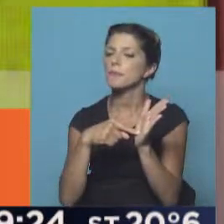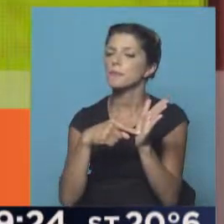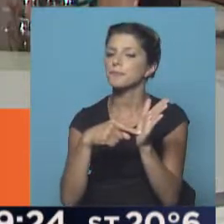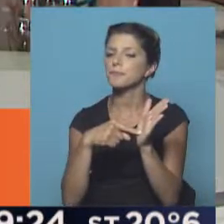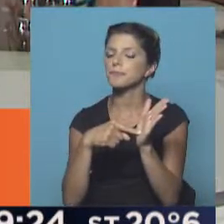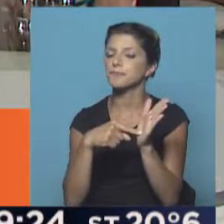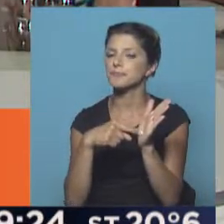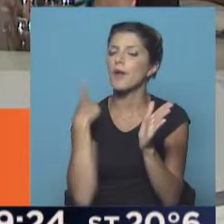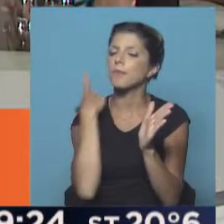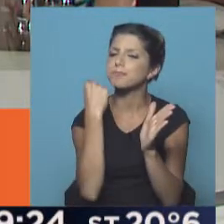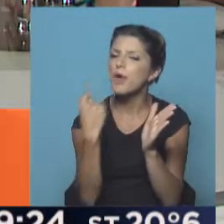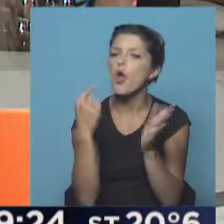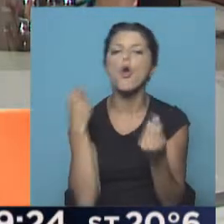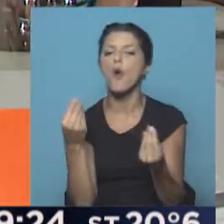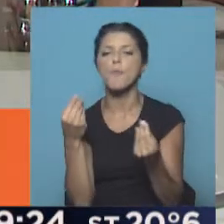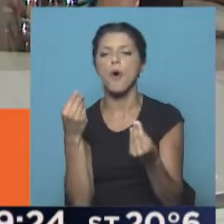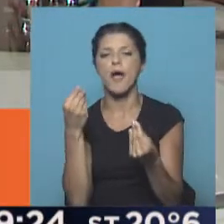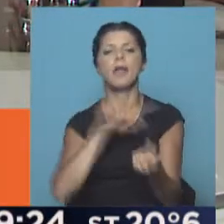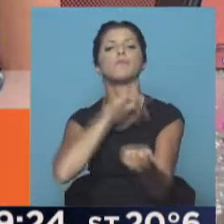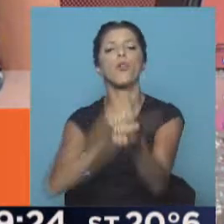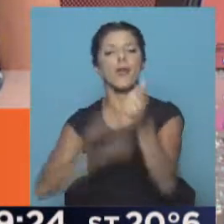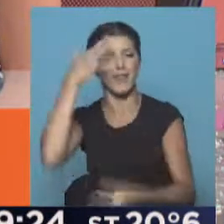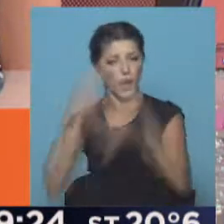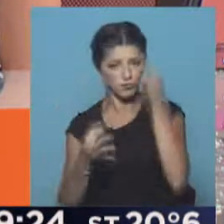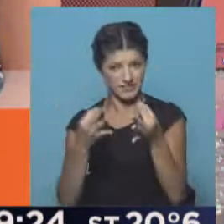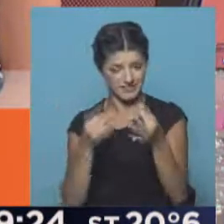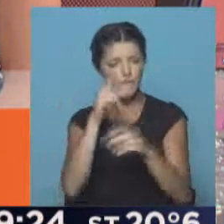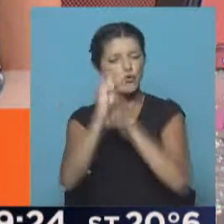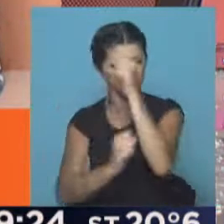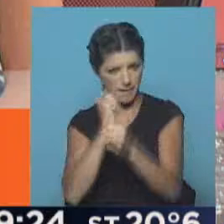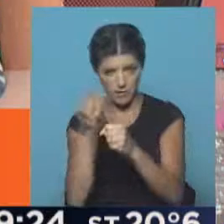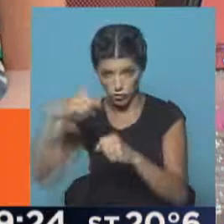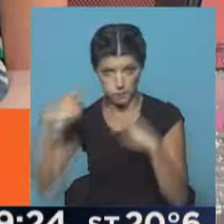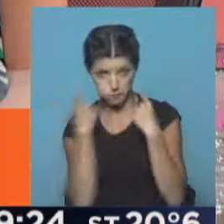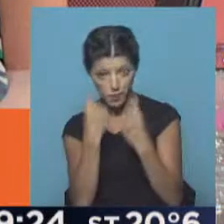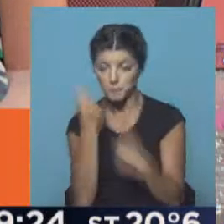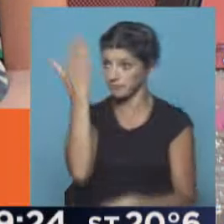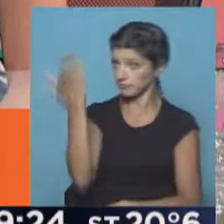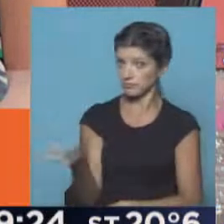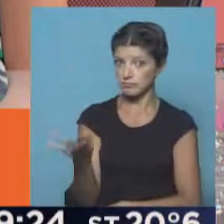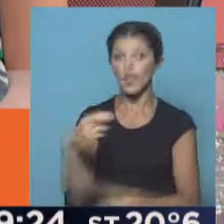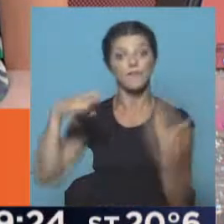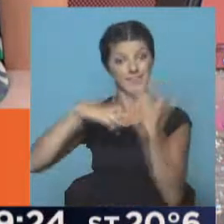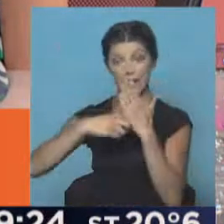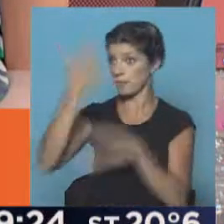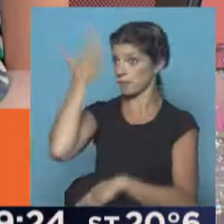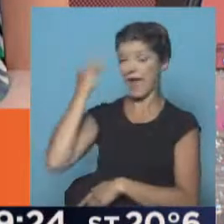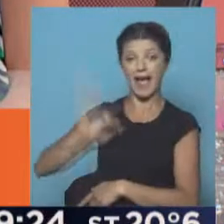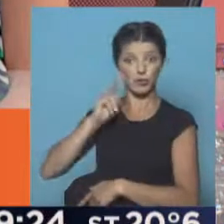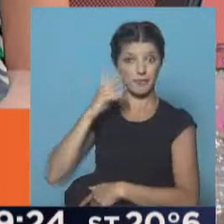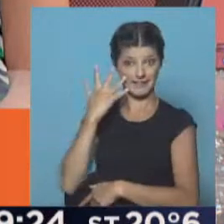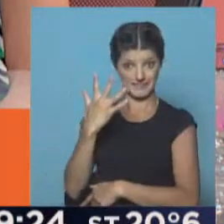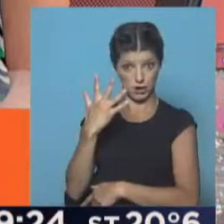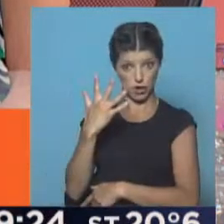cómo funciona el poder judicial. Delgado, usted que es fiscal desde el 2005, digamos,